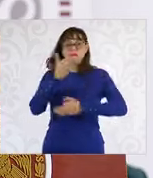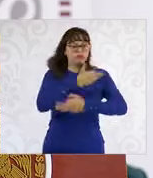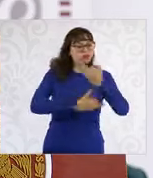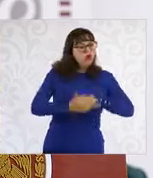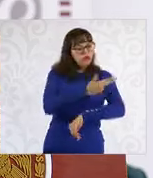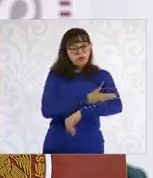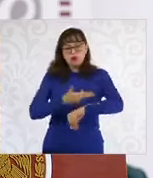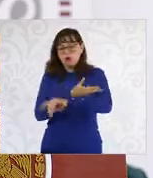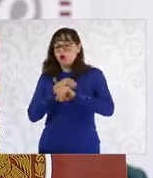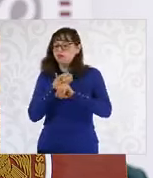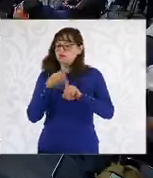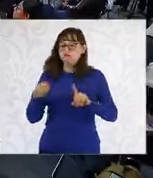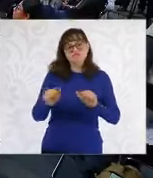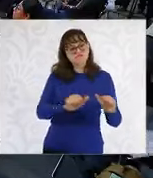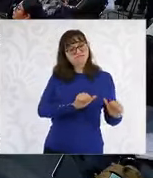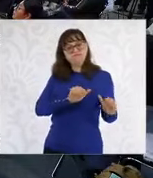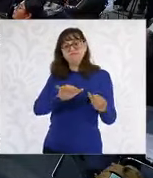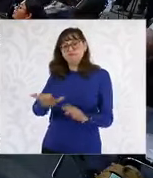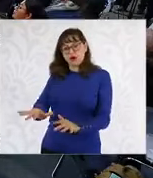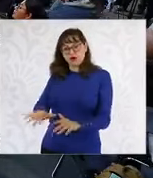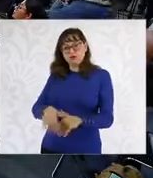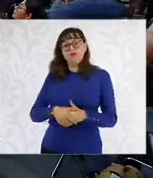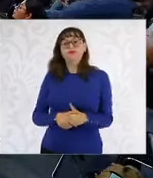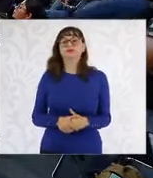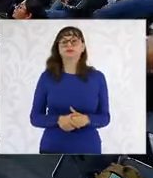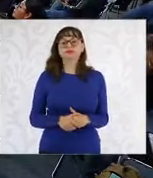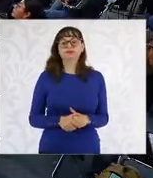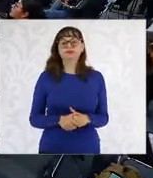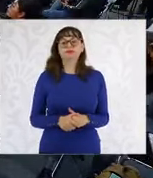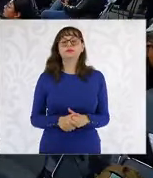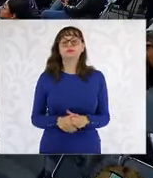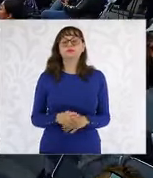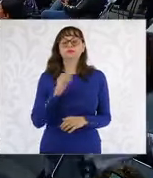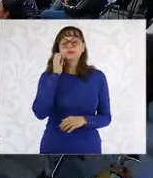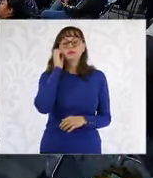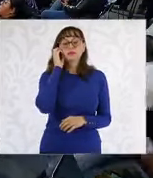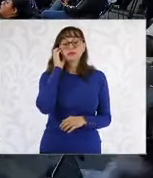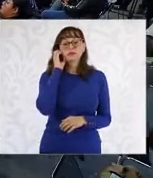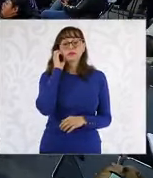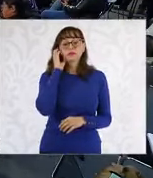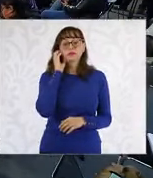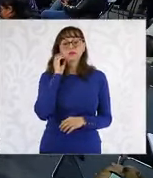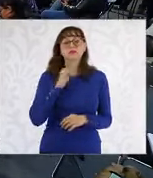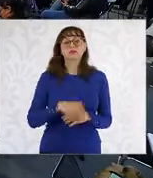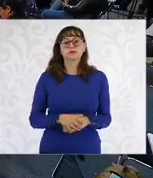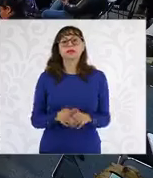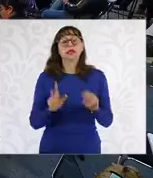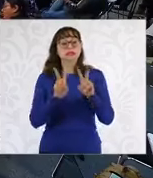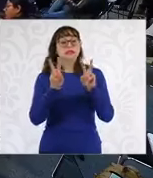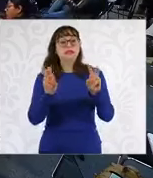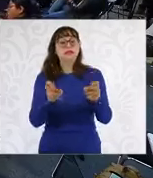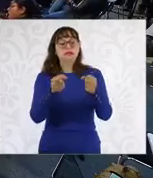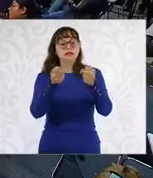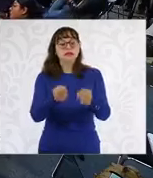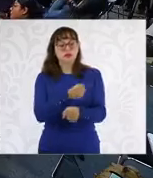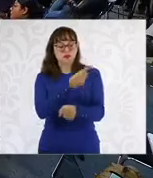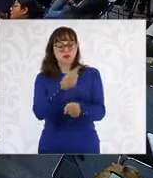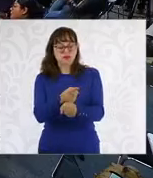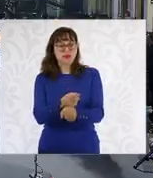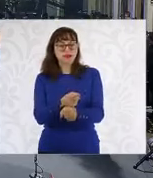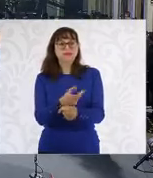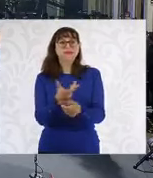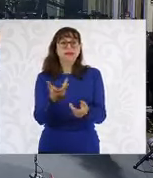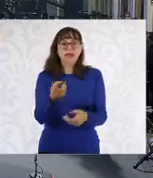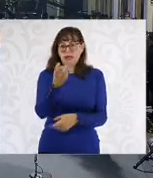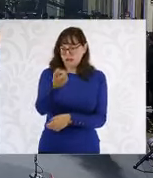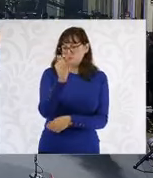desarrollando en Chiapas. Doctora, en ese mismo sentido, justamente en el tema de seguridad, hace unos días